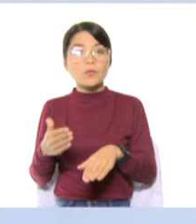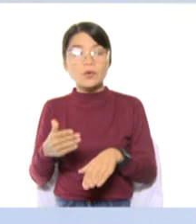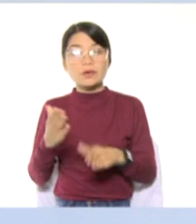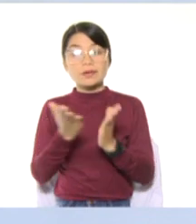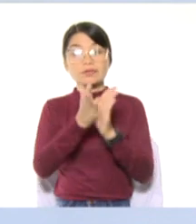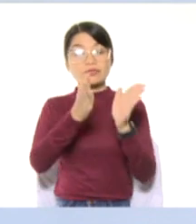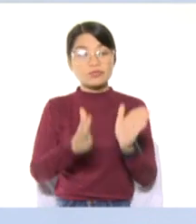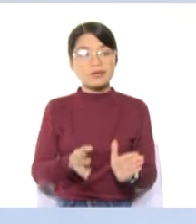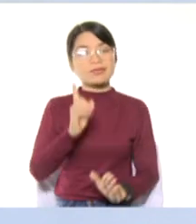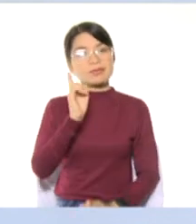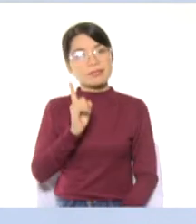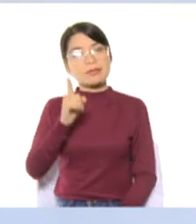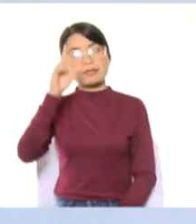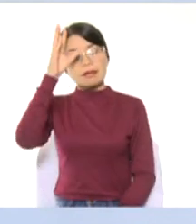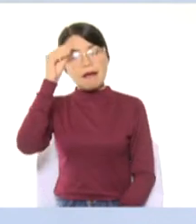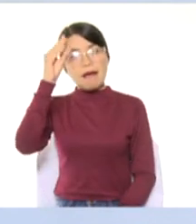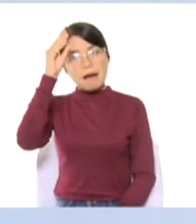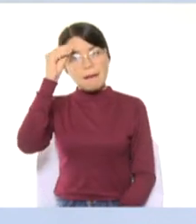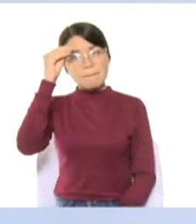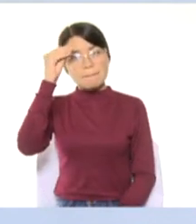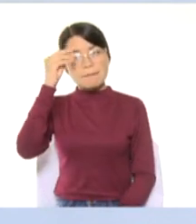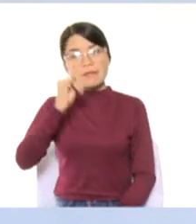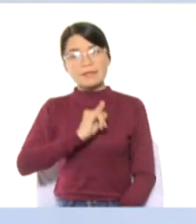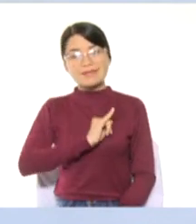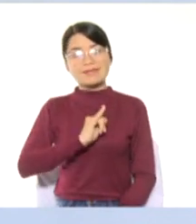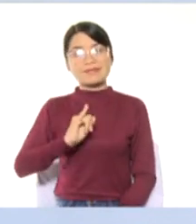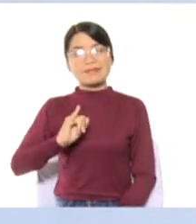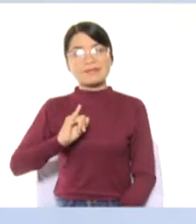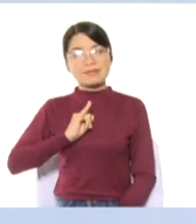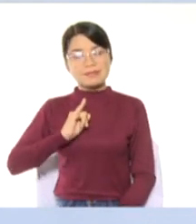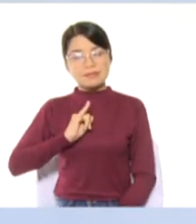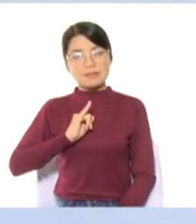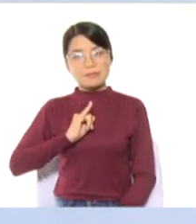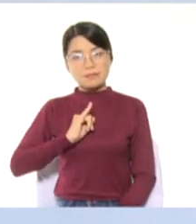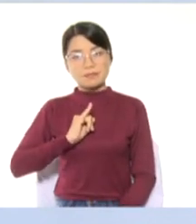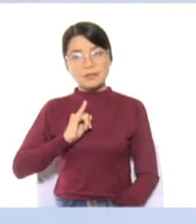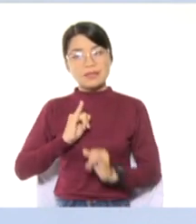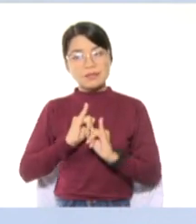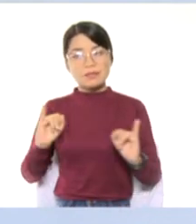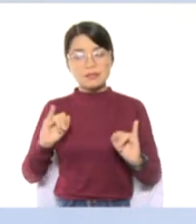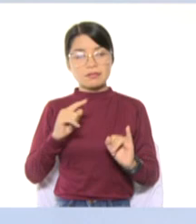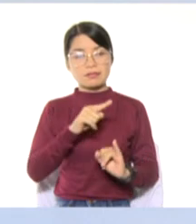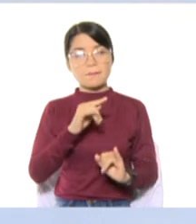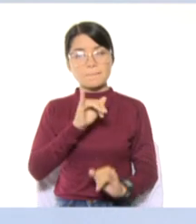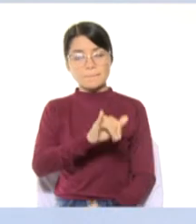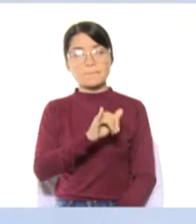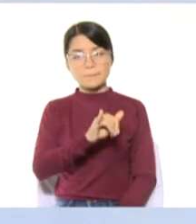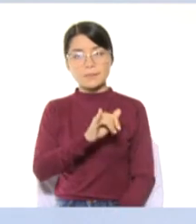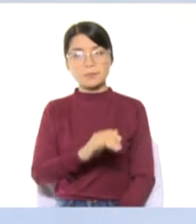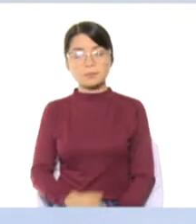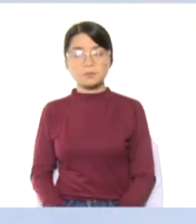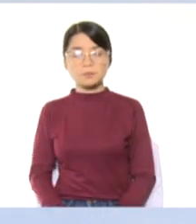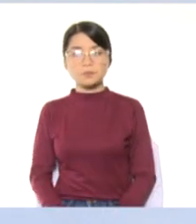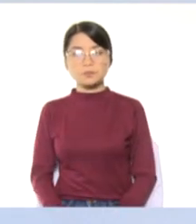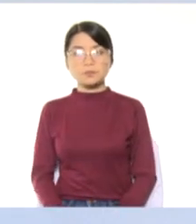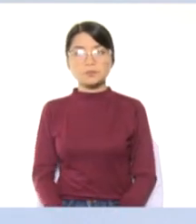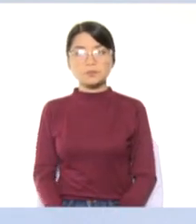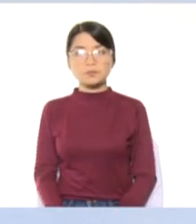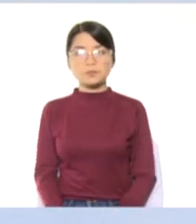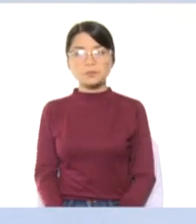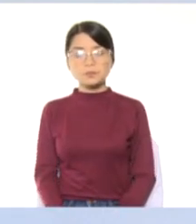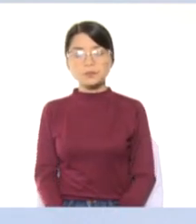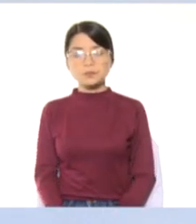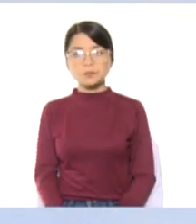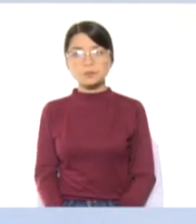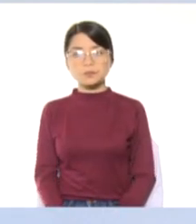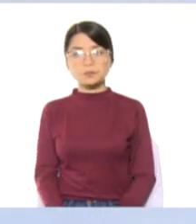autonomía posible de cada uno de los estudiantes y los participantes con necesidades educativas especiales y o con discapacidad. Excelente, excelente. Y es